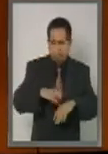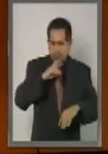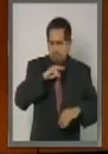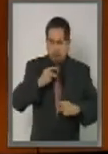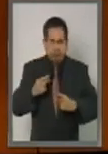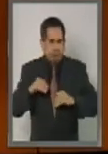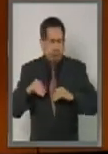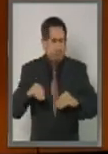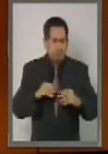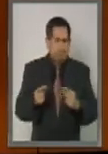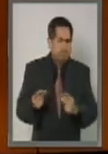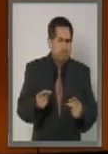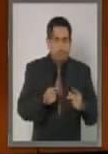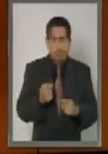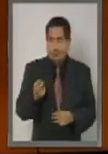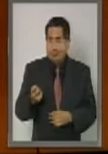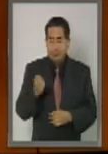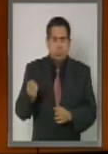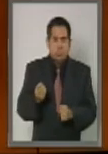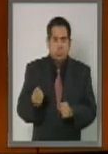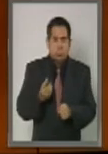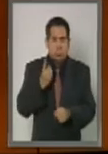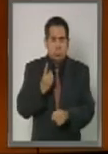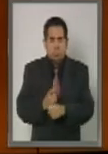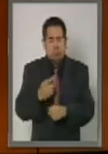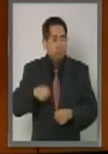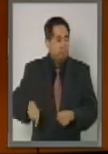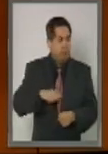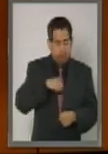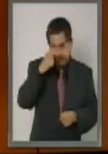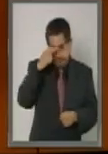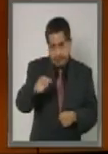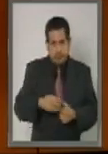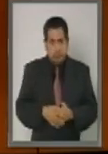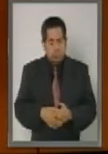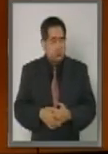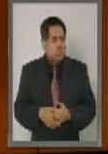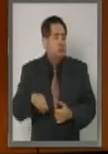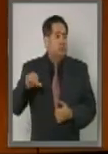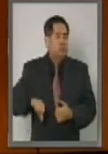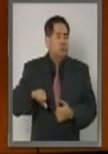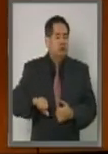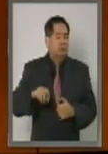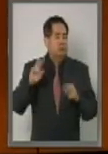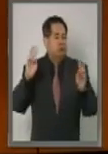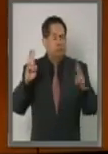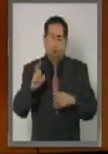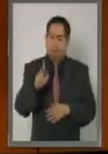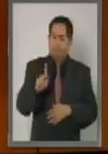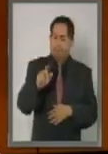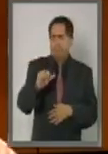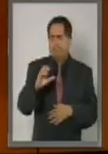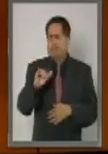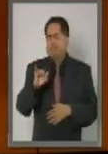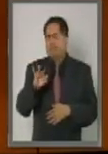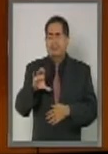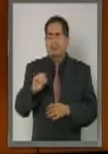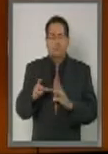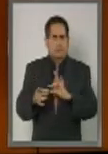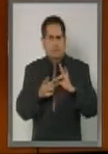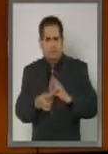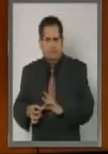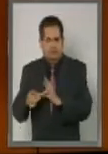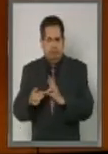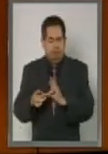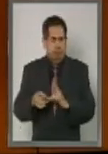genera importantes oportunidades para México. Hoy la Alianza del Pacífico tiene